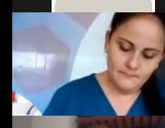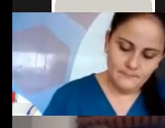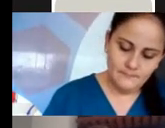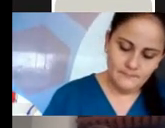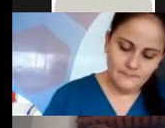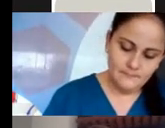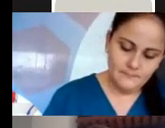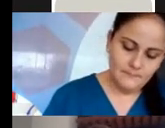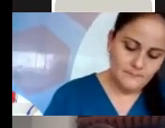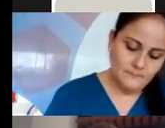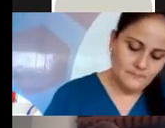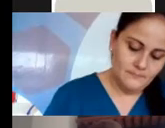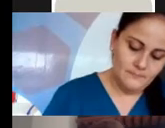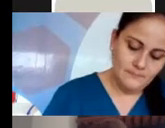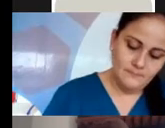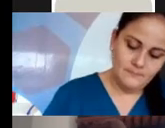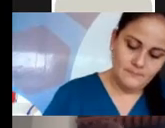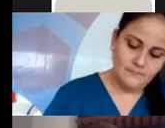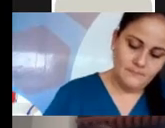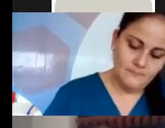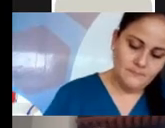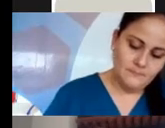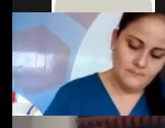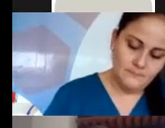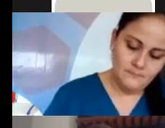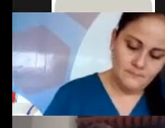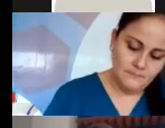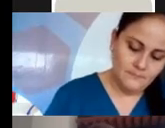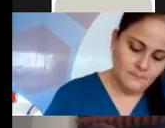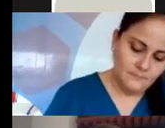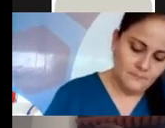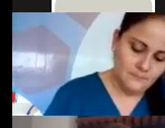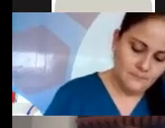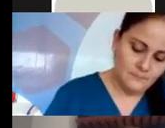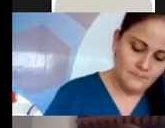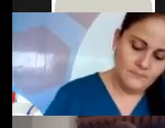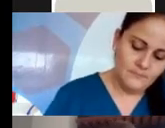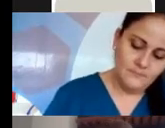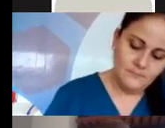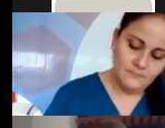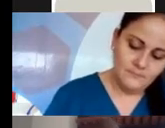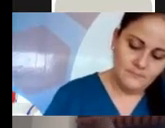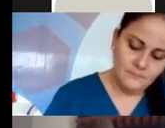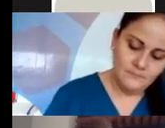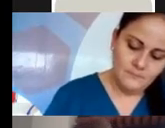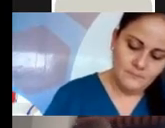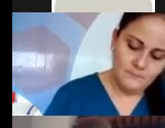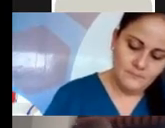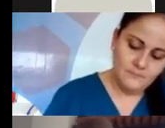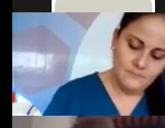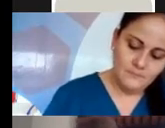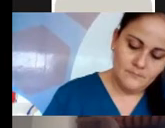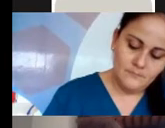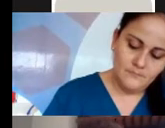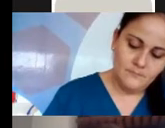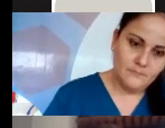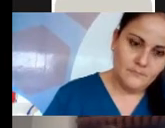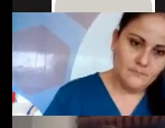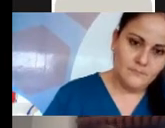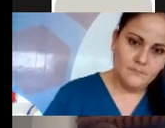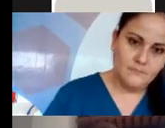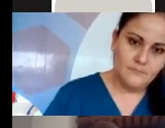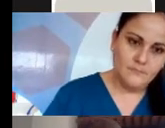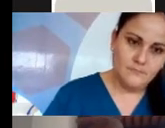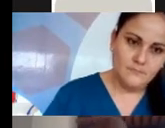los varios estilos creados por Therafin. El más utilizado, a mi criterio, es el del lado derecho. No me